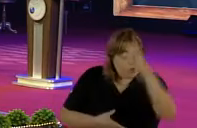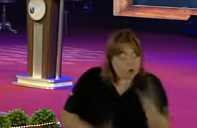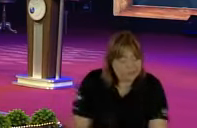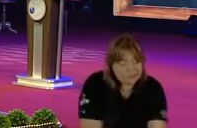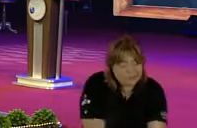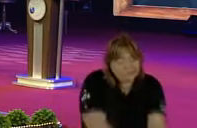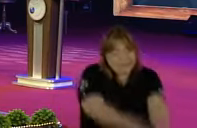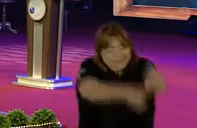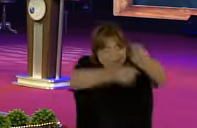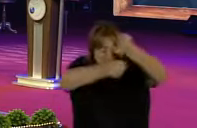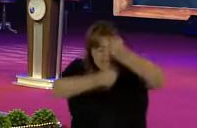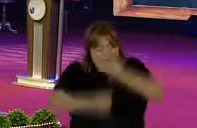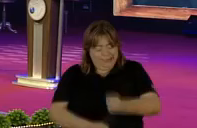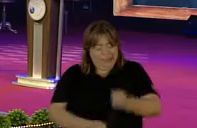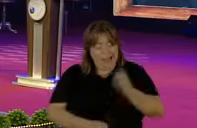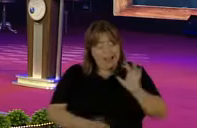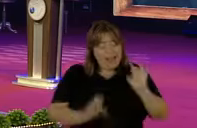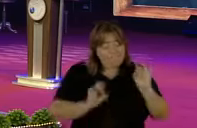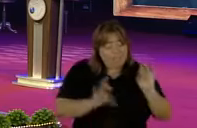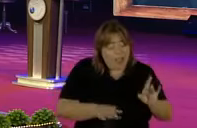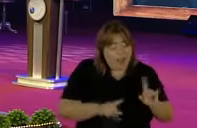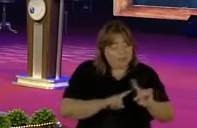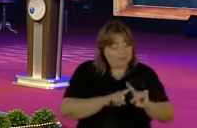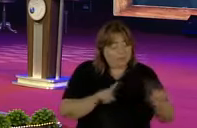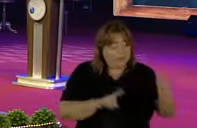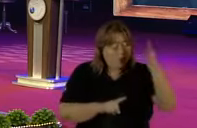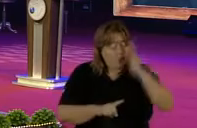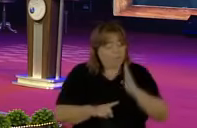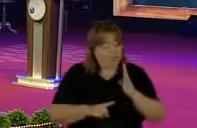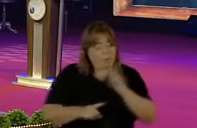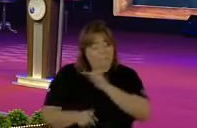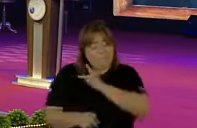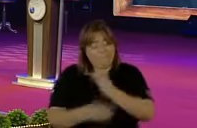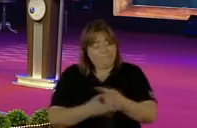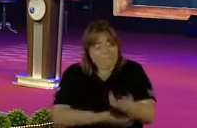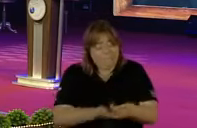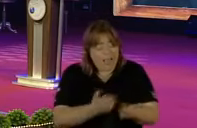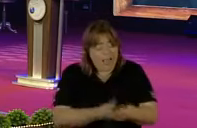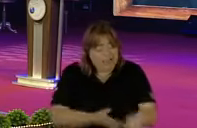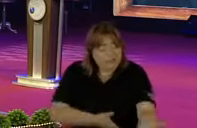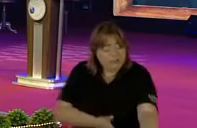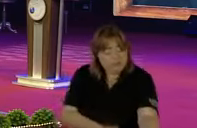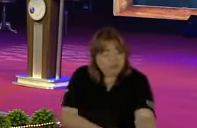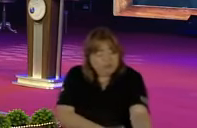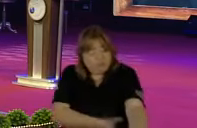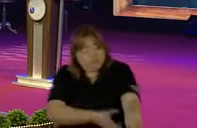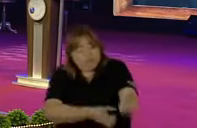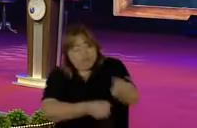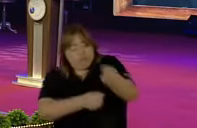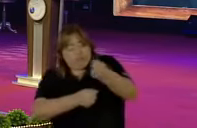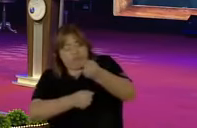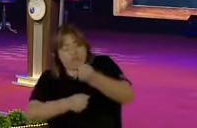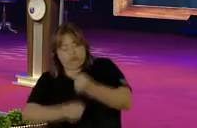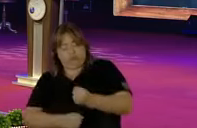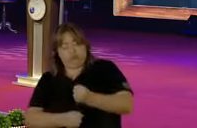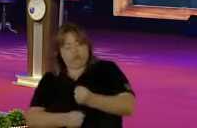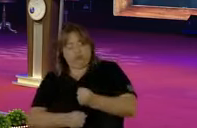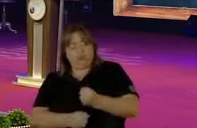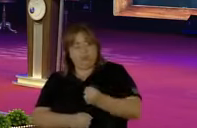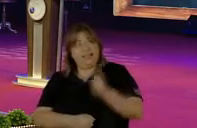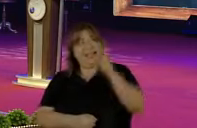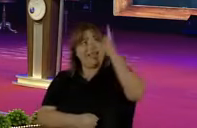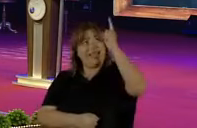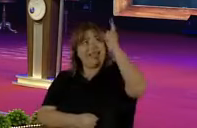Que el que más mal se encuentra, esa mano poderosa de Dios insiste en levantarlo. ¡Qué gran amor